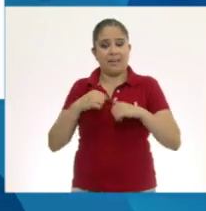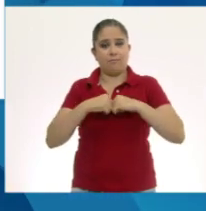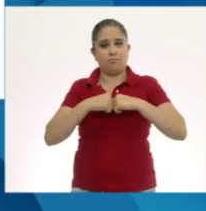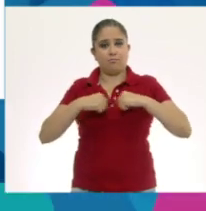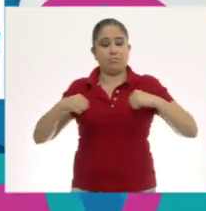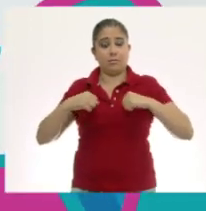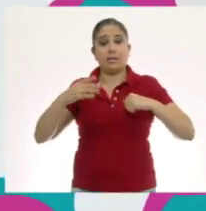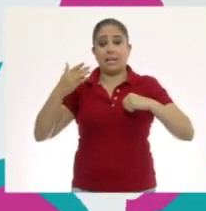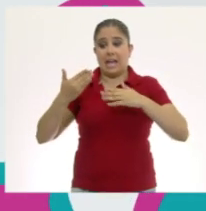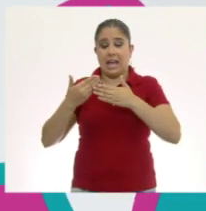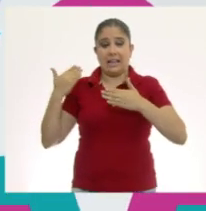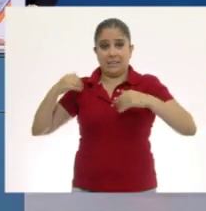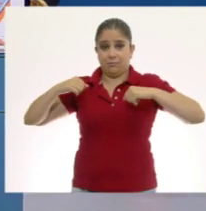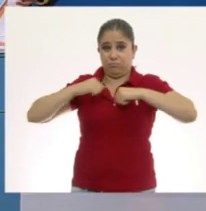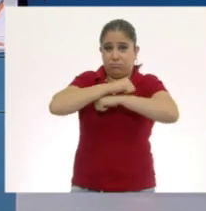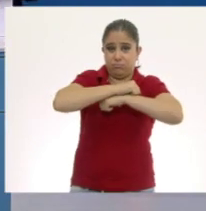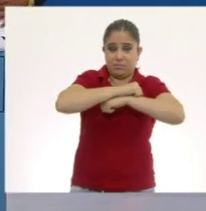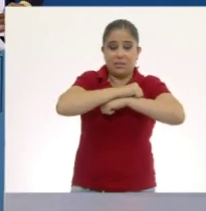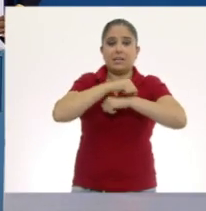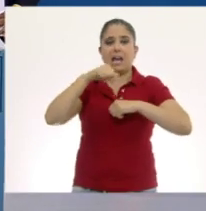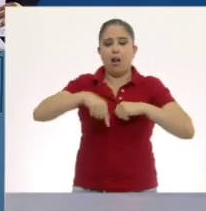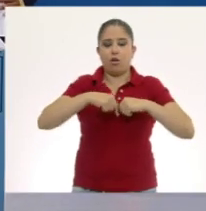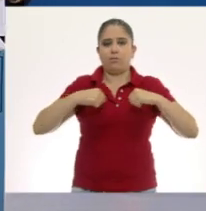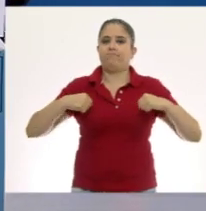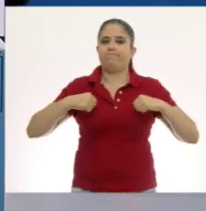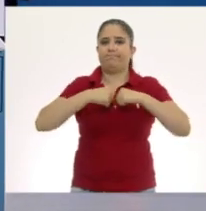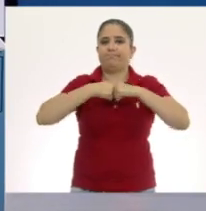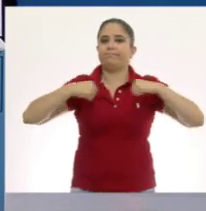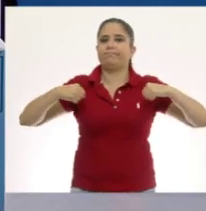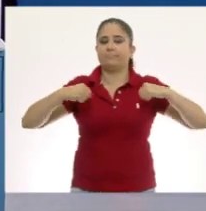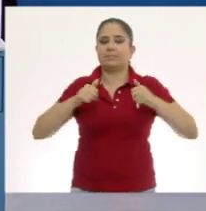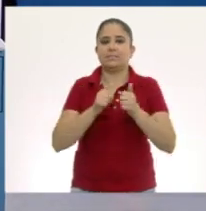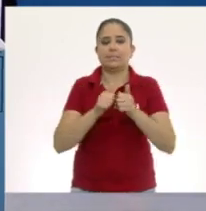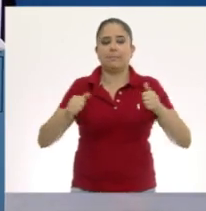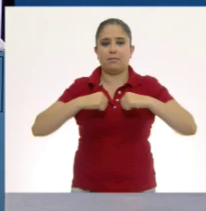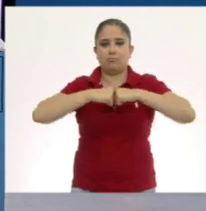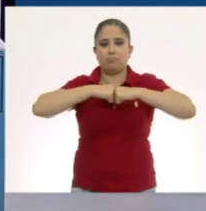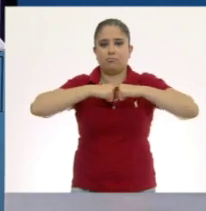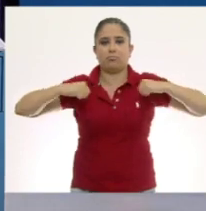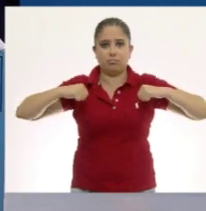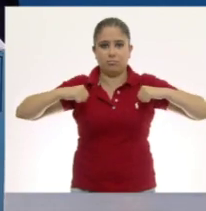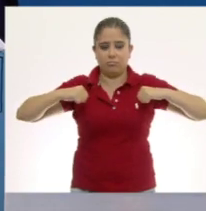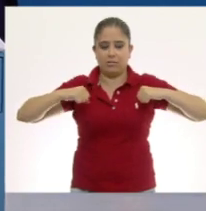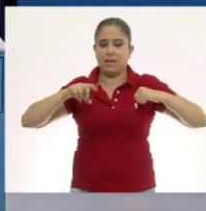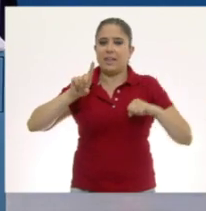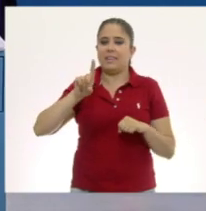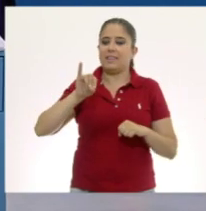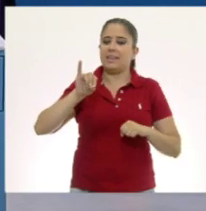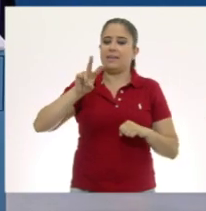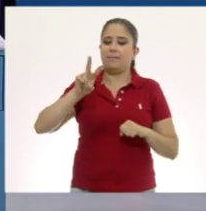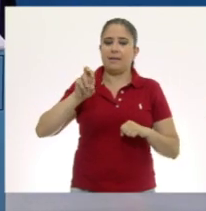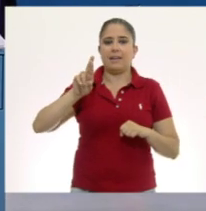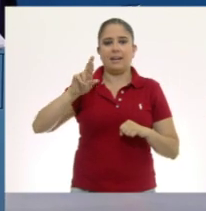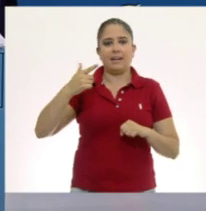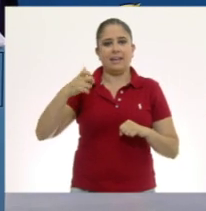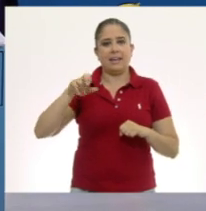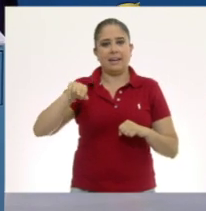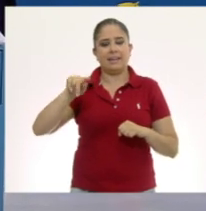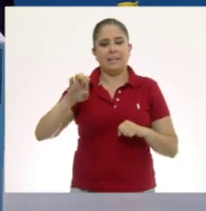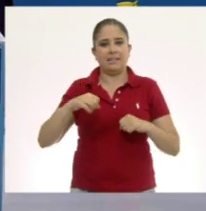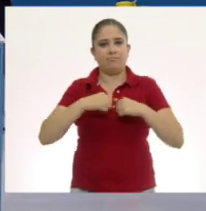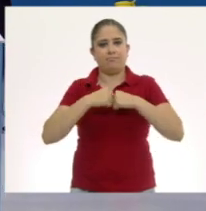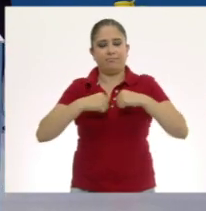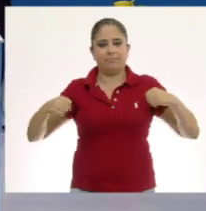lo contrario a lo que es el movimiento convergente. El divergente es todo lo contrario, se separan estas placas